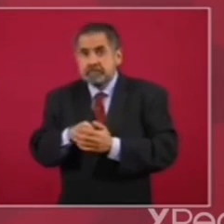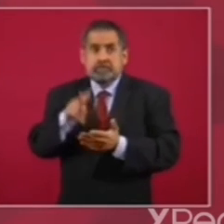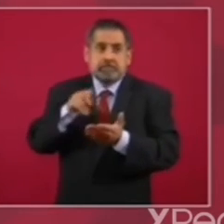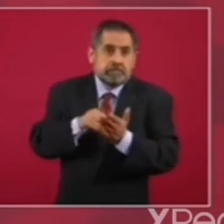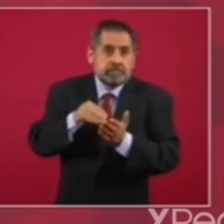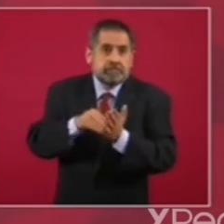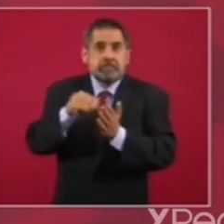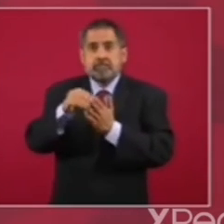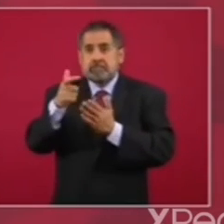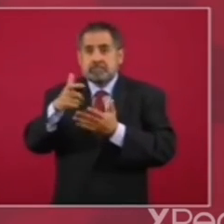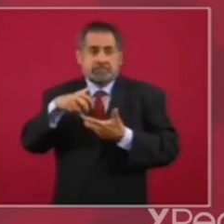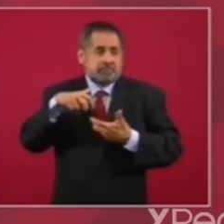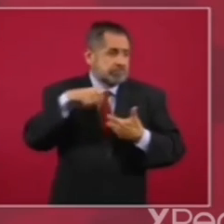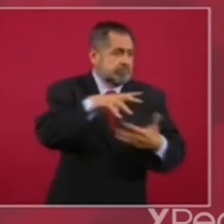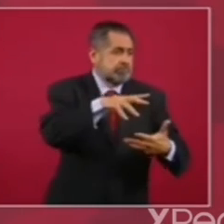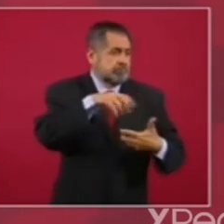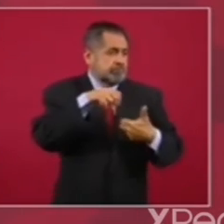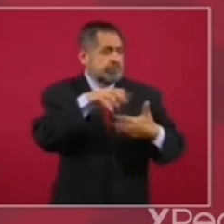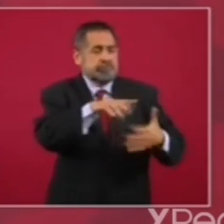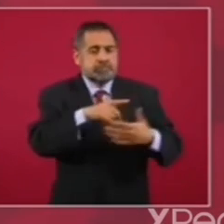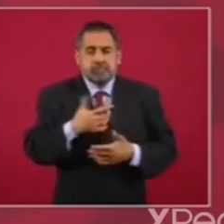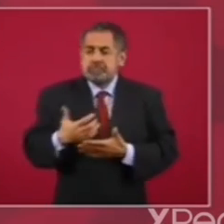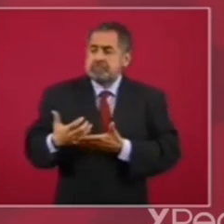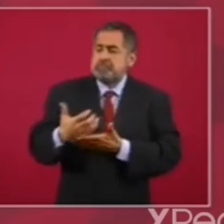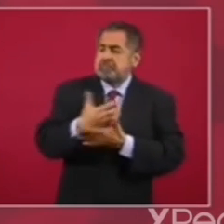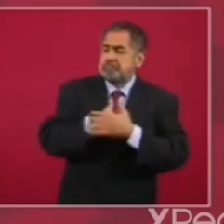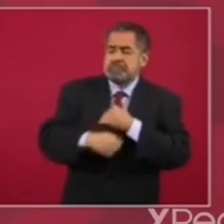1,000, 2,000 millones de pesos, sueldos,